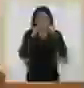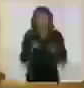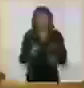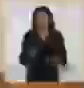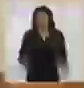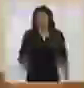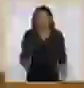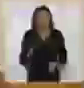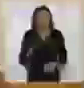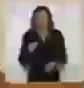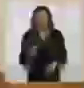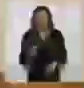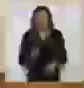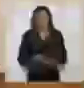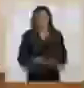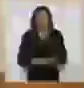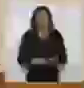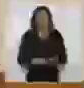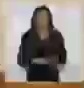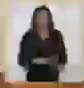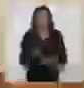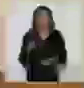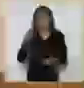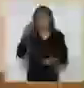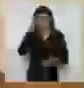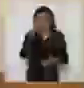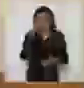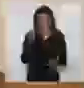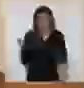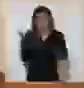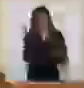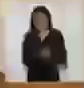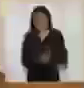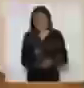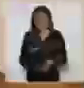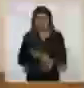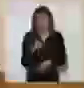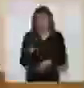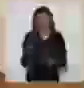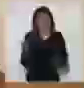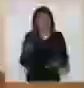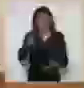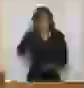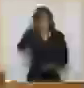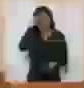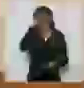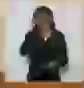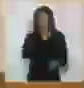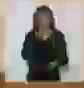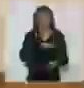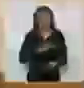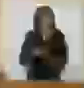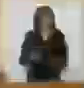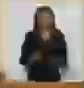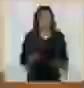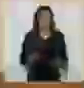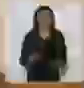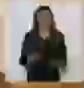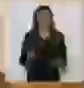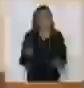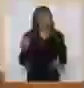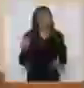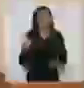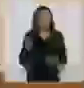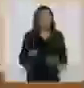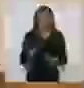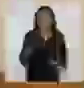asistencia. Asistencia psicológica. ¿Sí? Entonces, seguramente